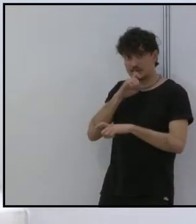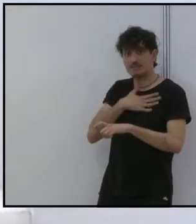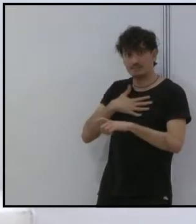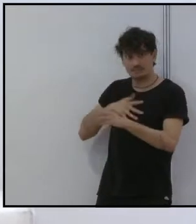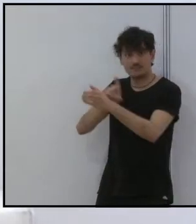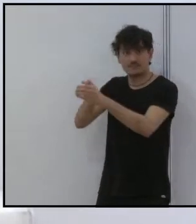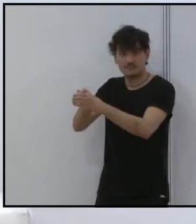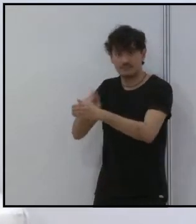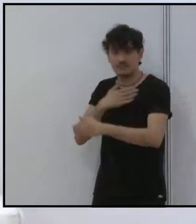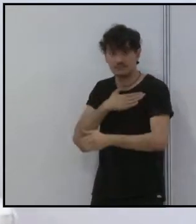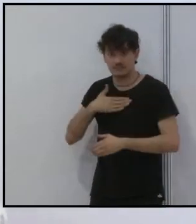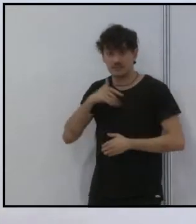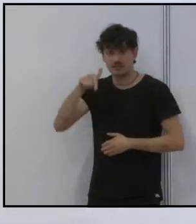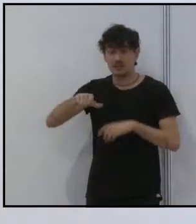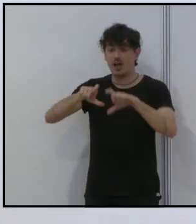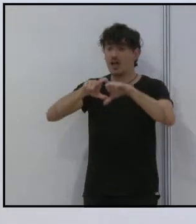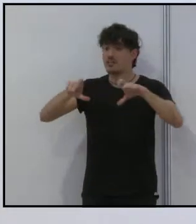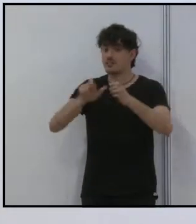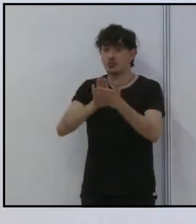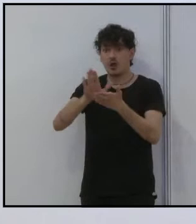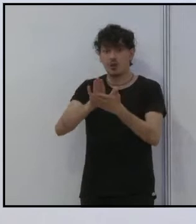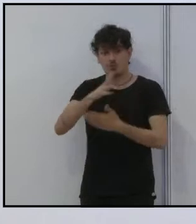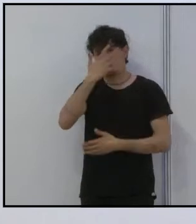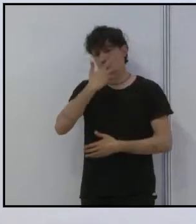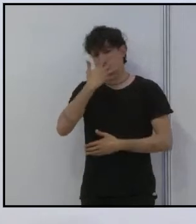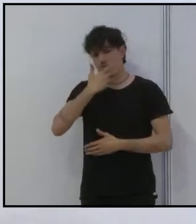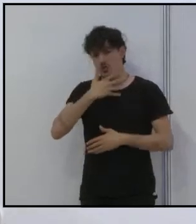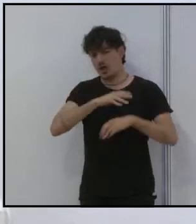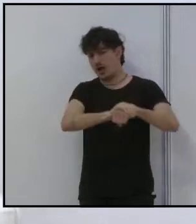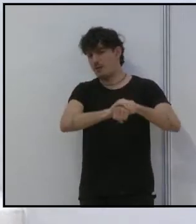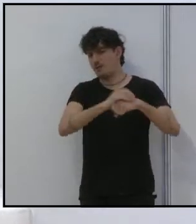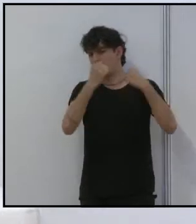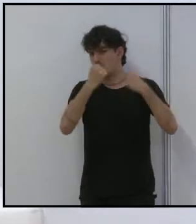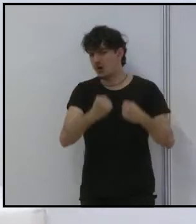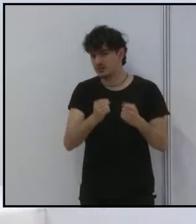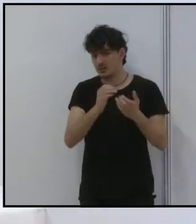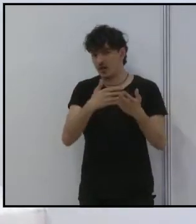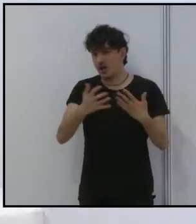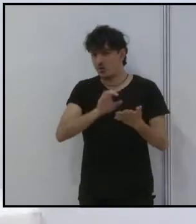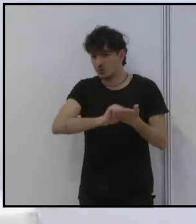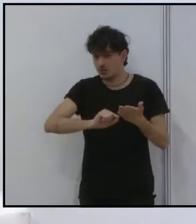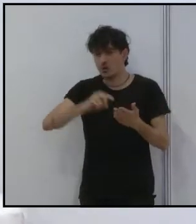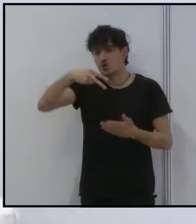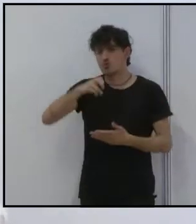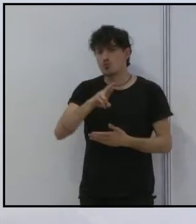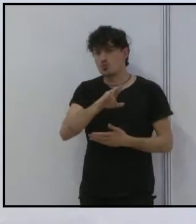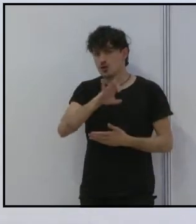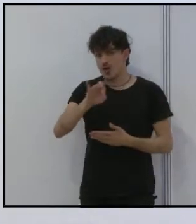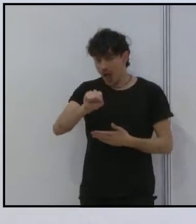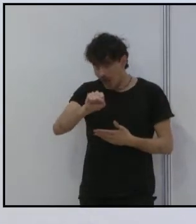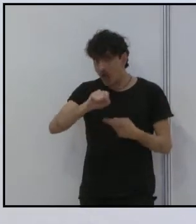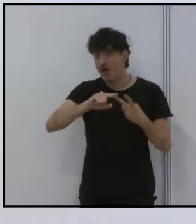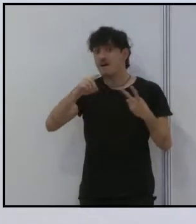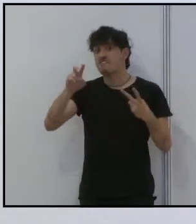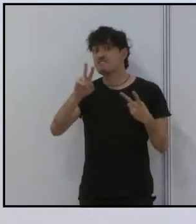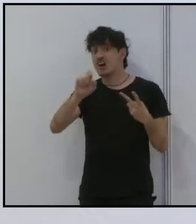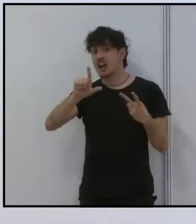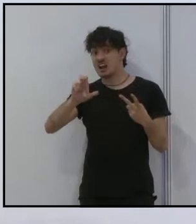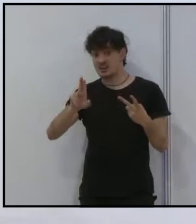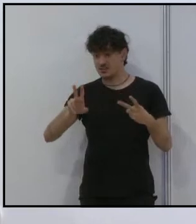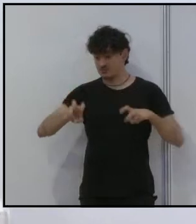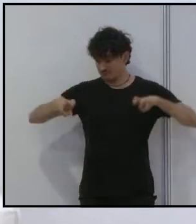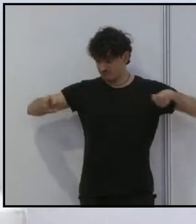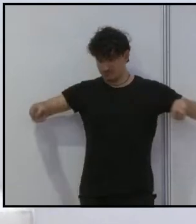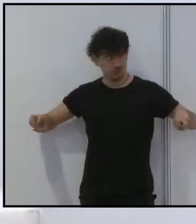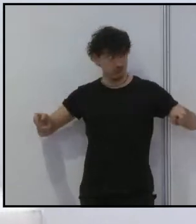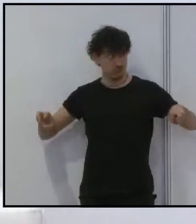editorial conocí a muchas de mis grandes amigas de la literatura, como Nuria Barrios y Valeria Fiss, que nos acompañan hoy, y